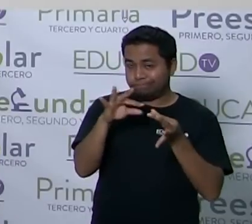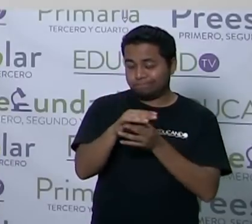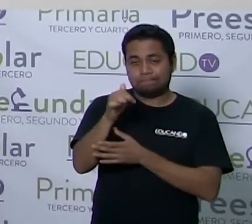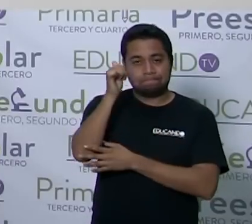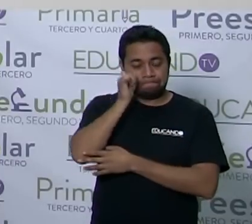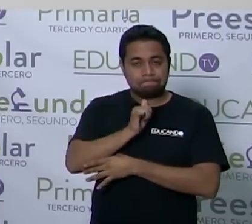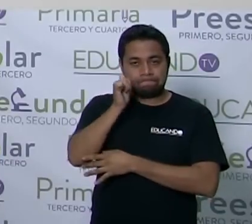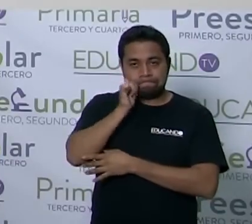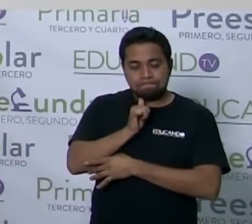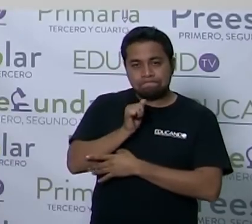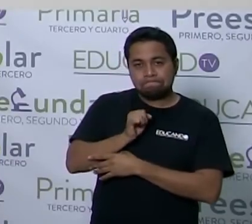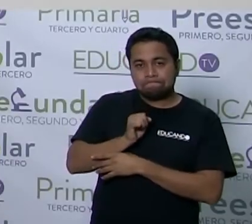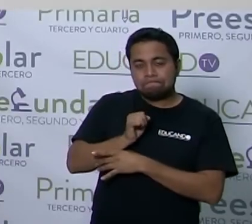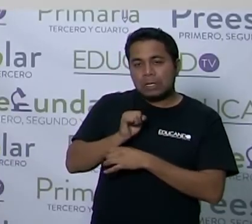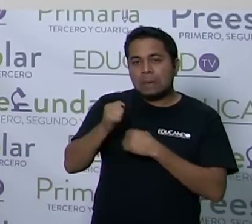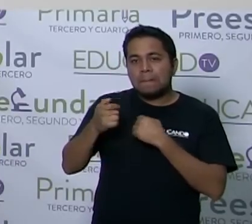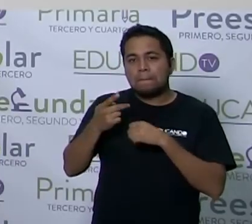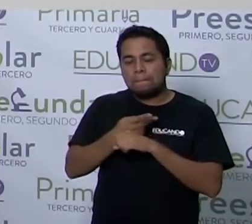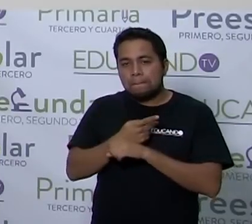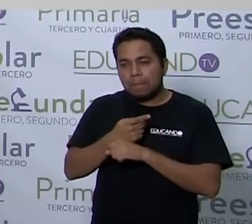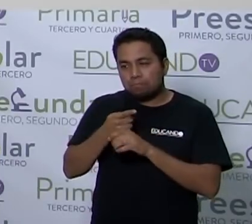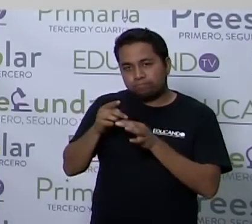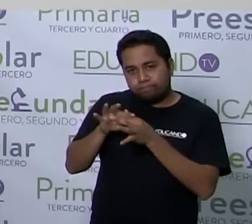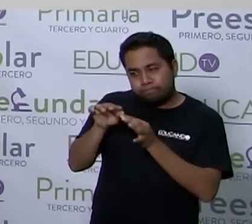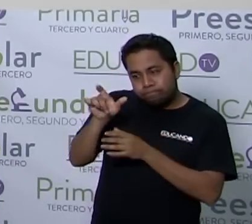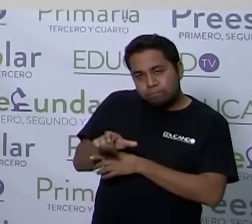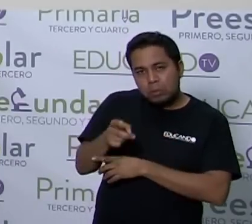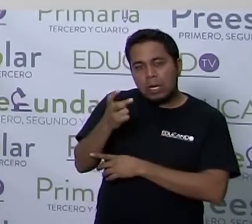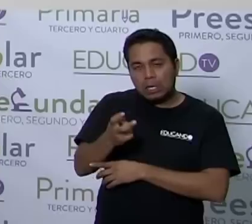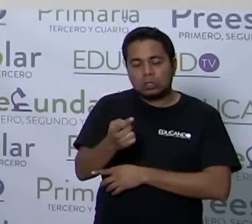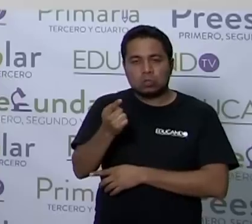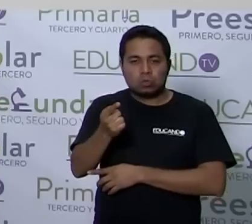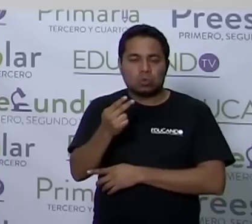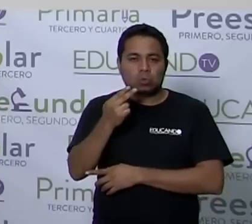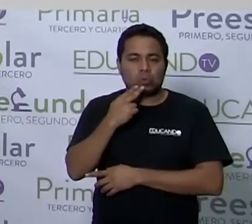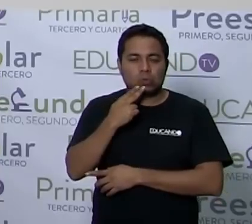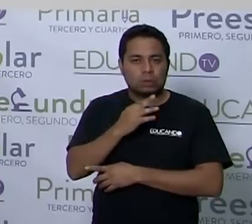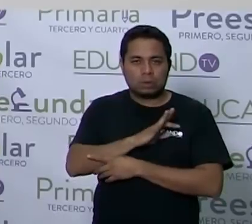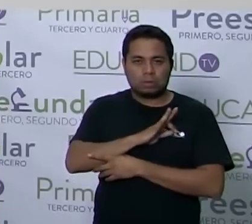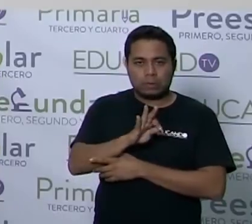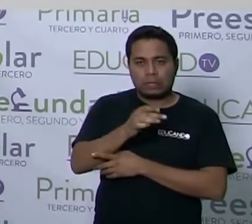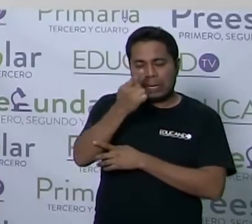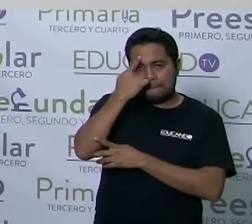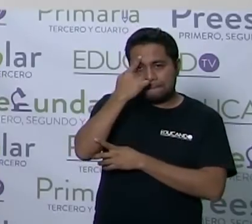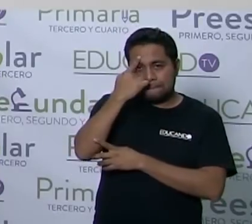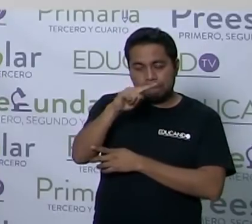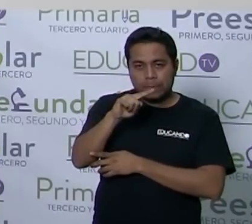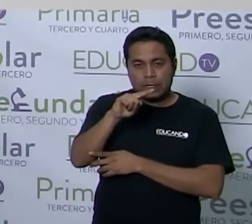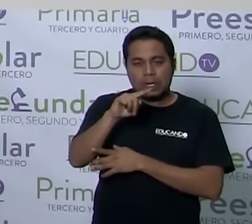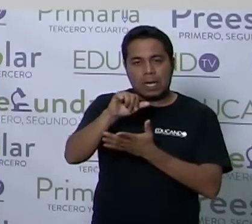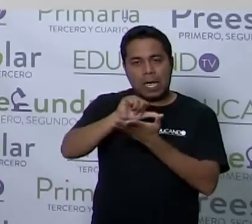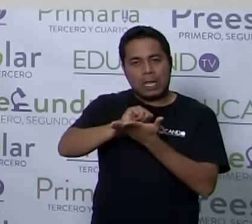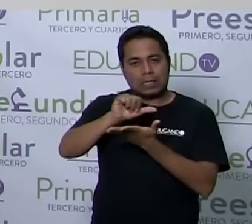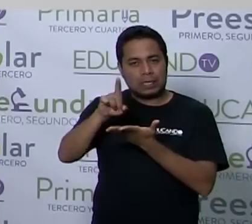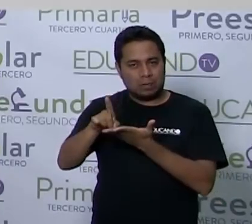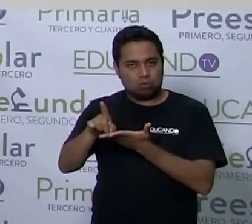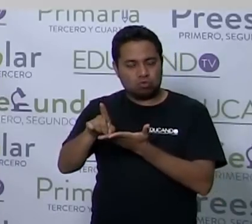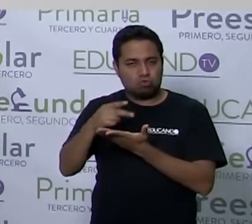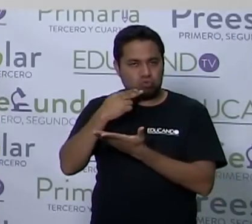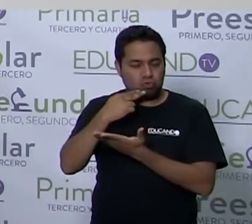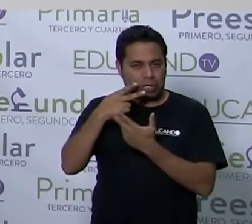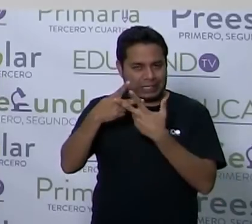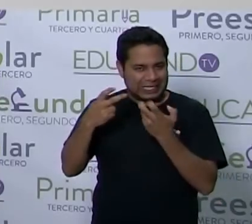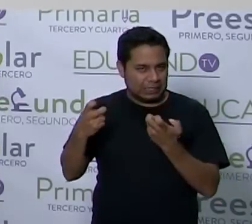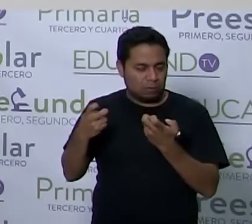siempre describe situaciones y en esas situaciones nosotros utilizamos a los adjetivos. Ahora,